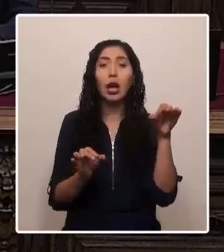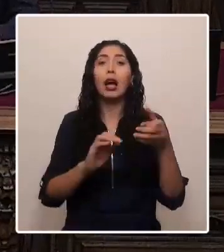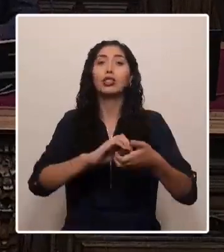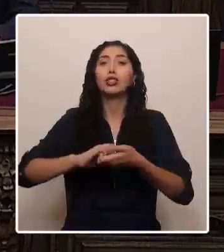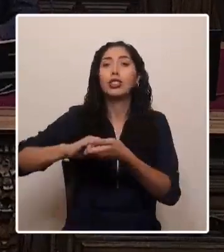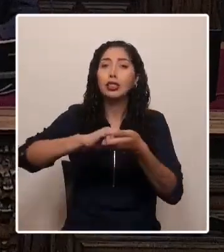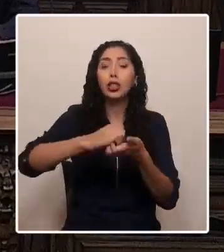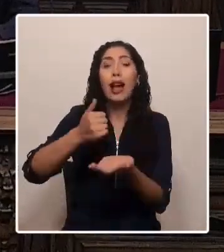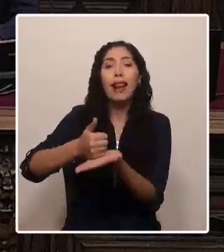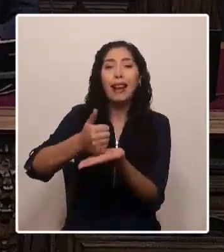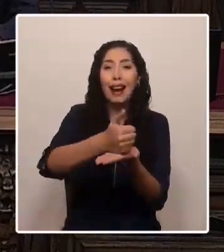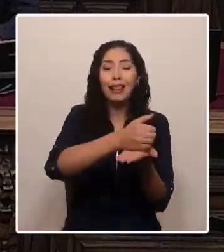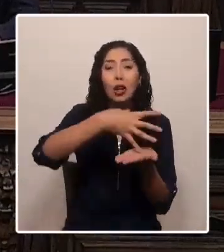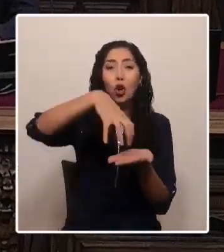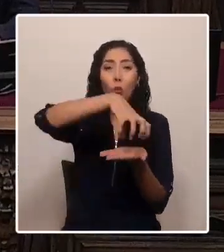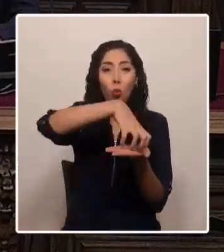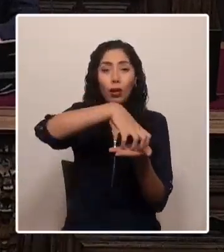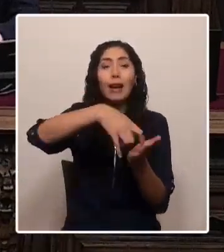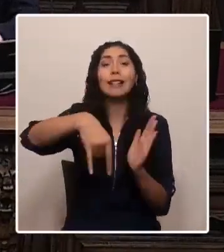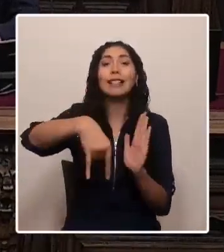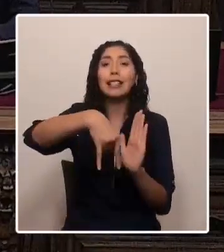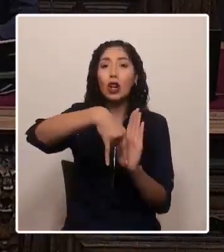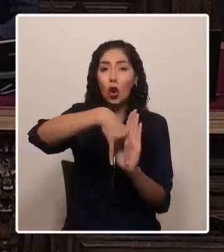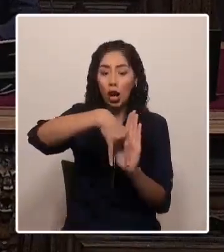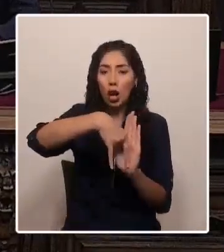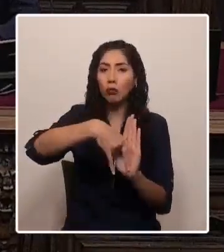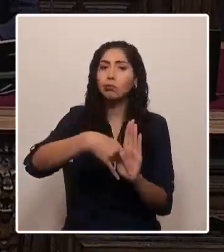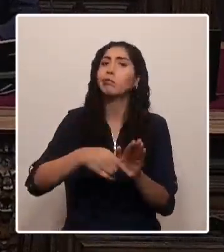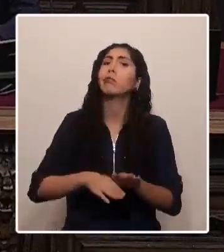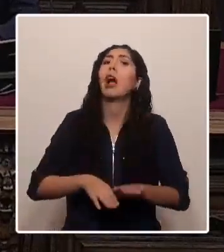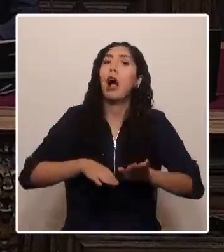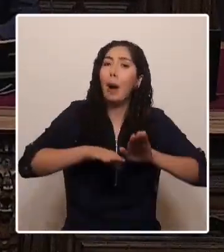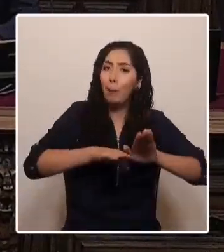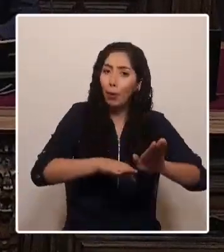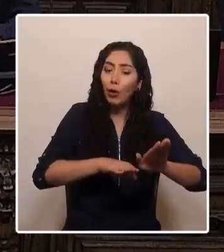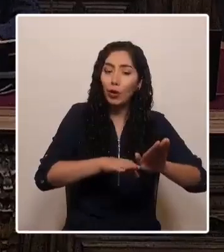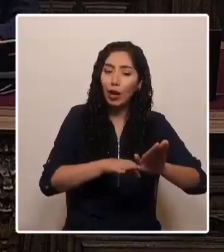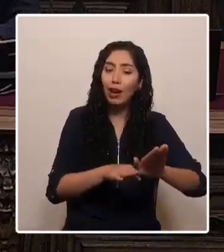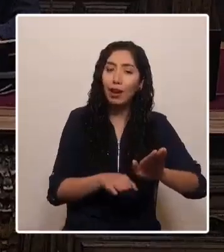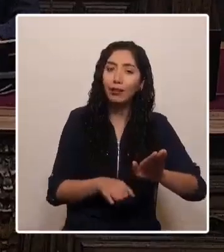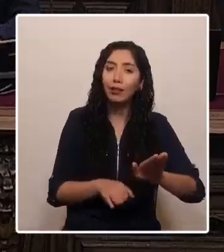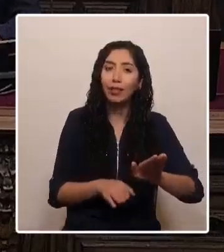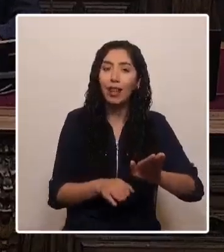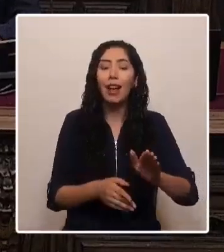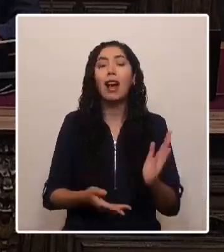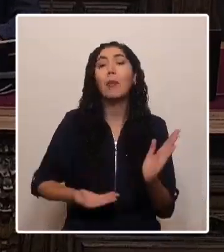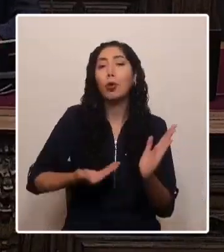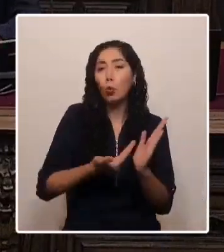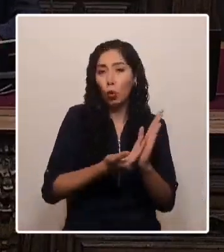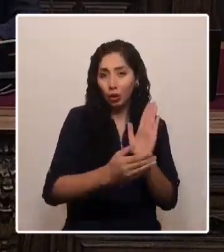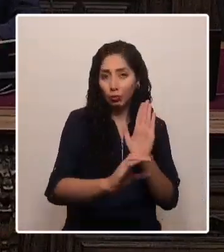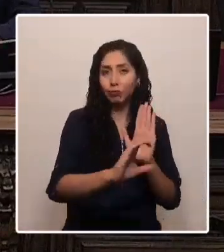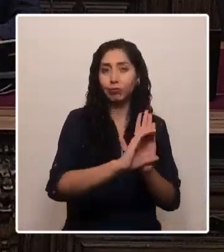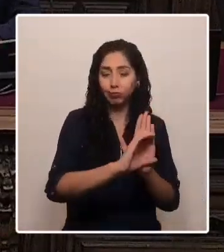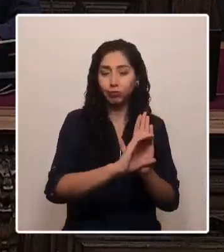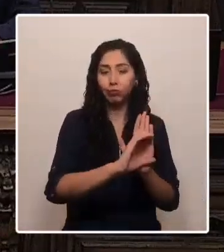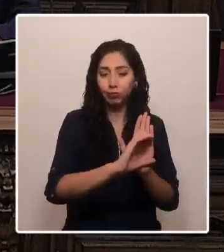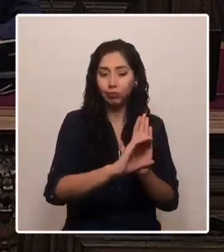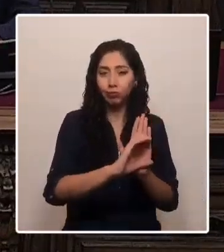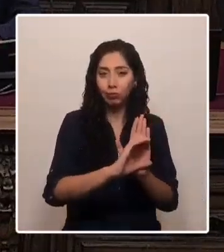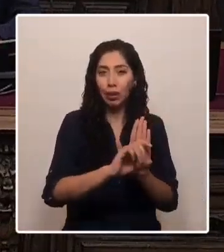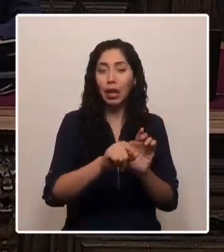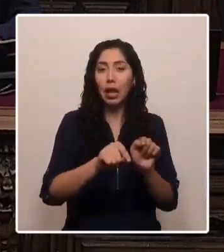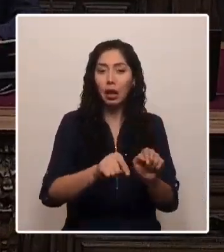Comunas de Chiloé, mediante la cual manifiestan su apoyo a la iniciativa convencional constituyente que crea las regiones de Chiloé y